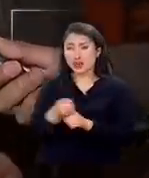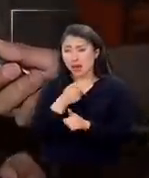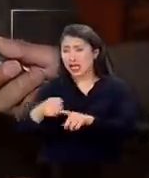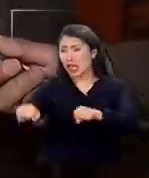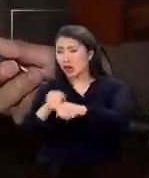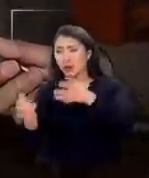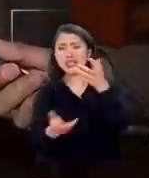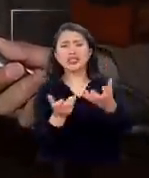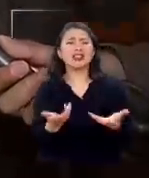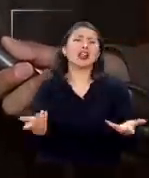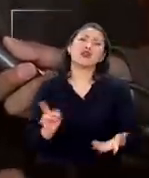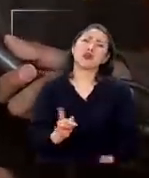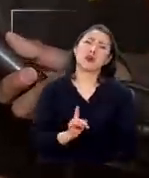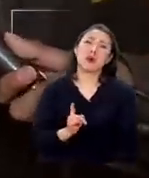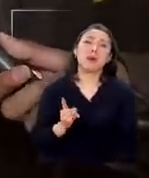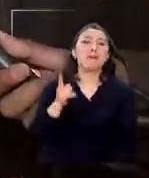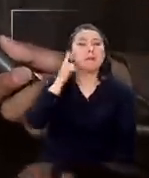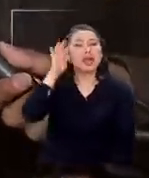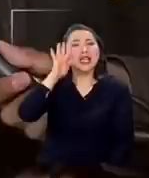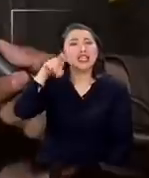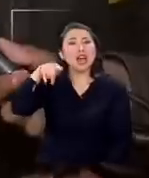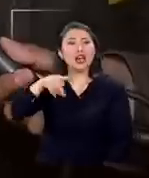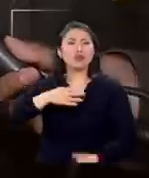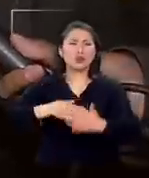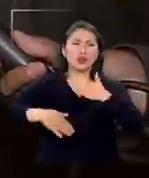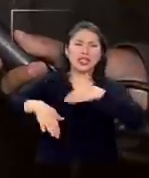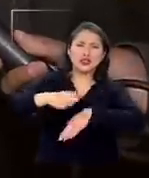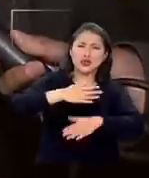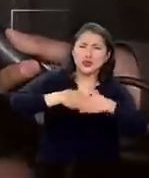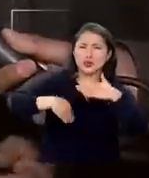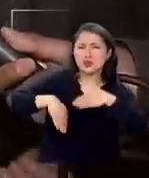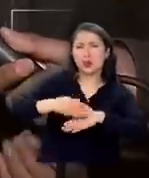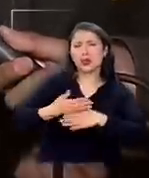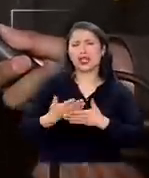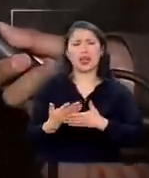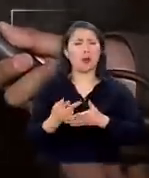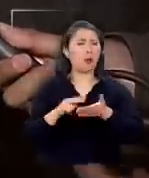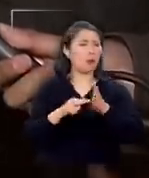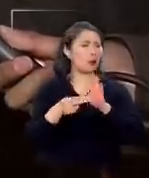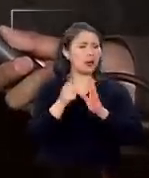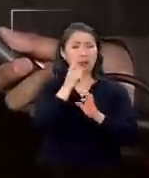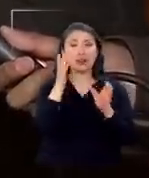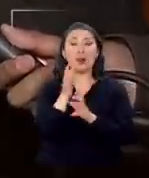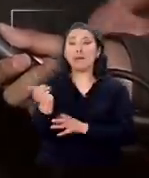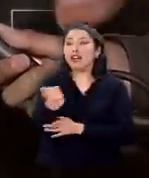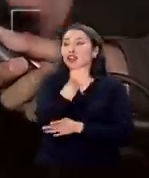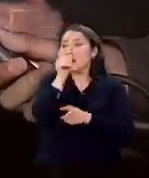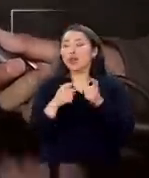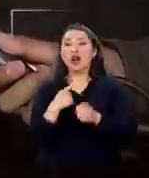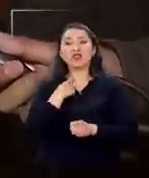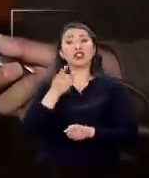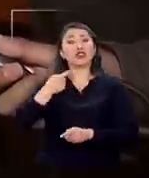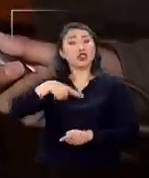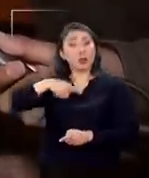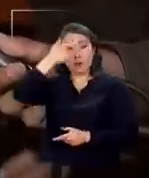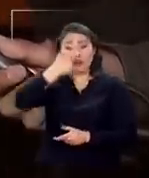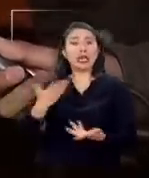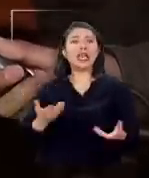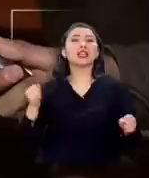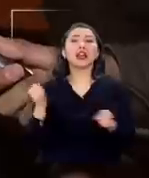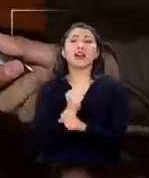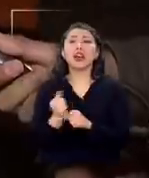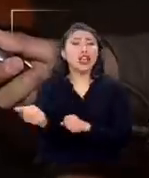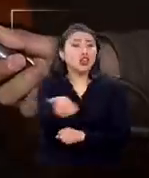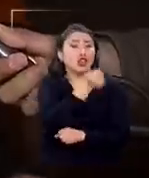violencia. Imagínense ahora, hay un desorden, de un desmán, es todo un problema para todos nosotros. Nosotros somos gente trabajadora y